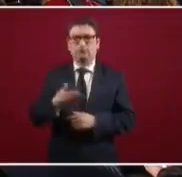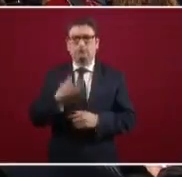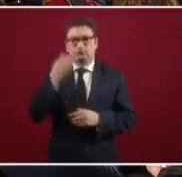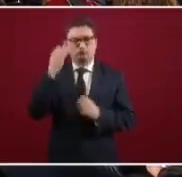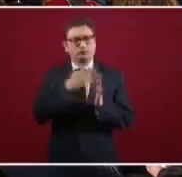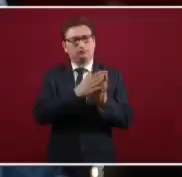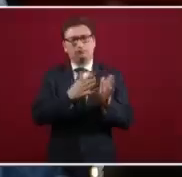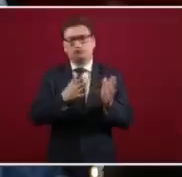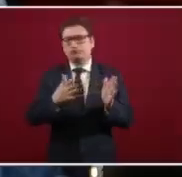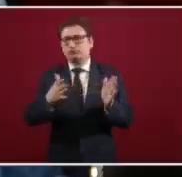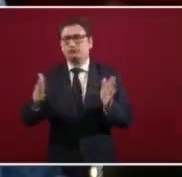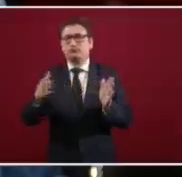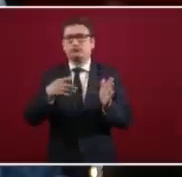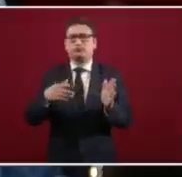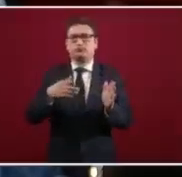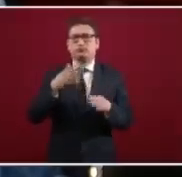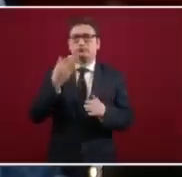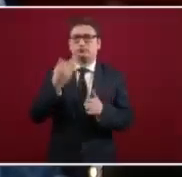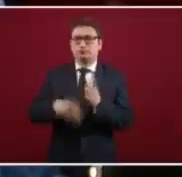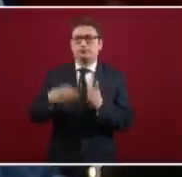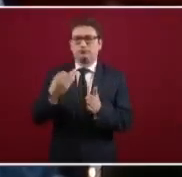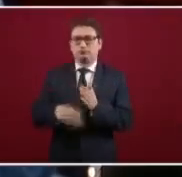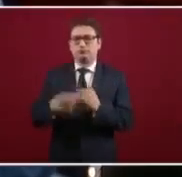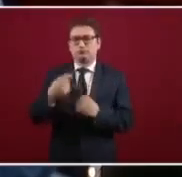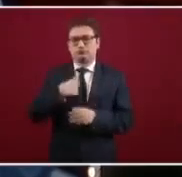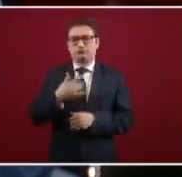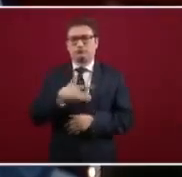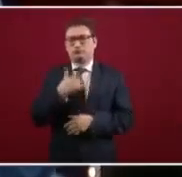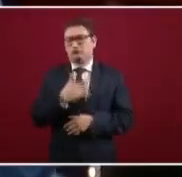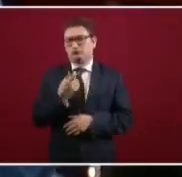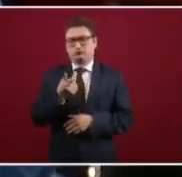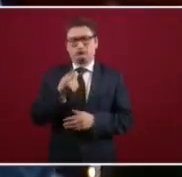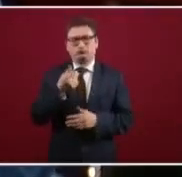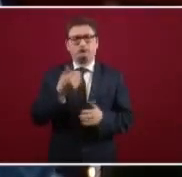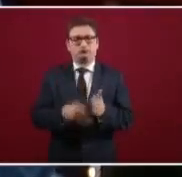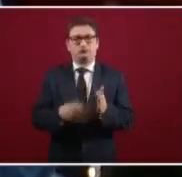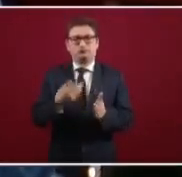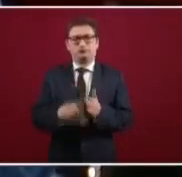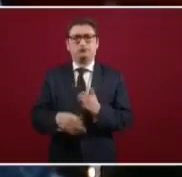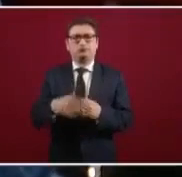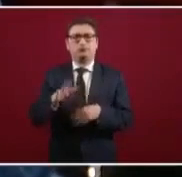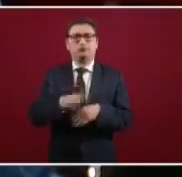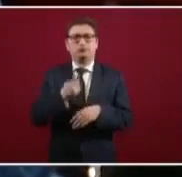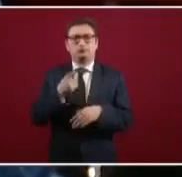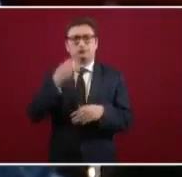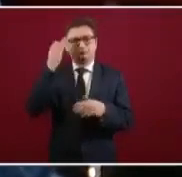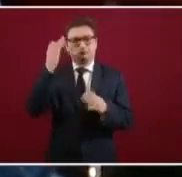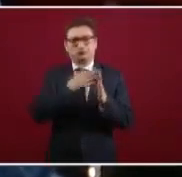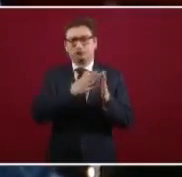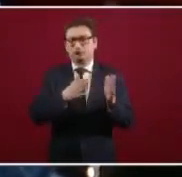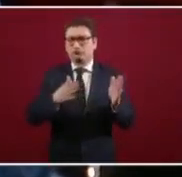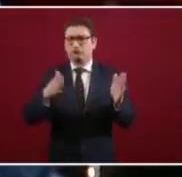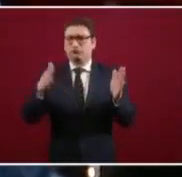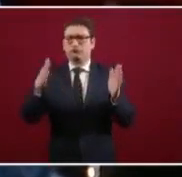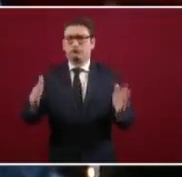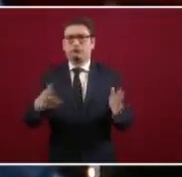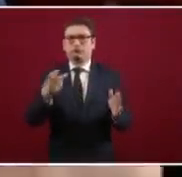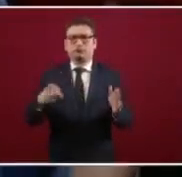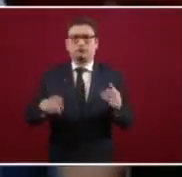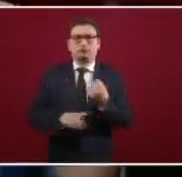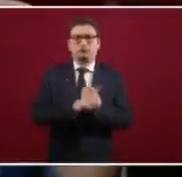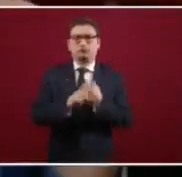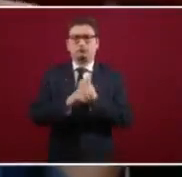tiempo no es suficiente desde mi punto de vista que sea solamente en el momento climático y